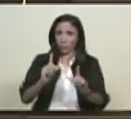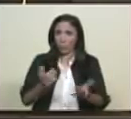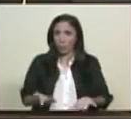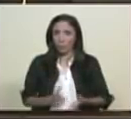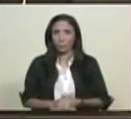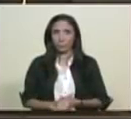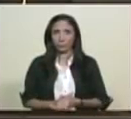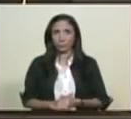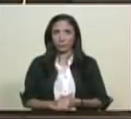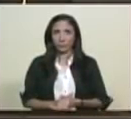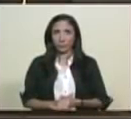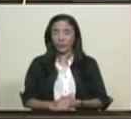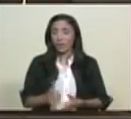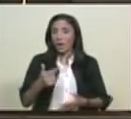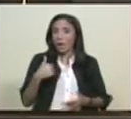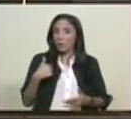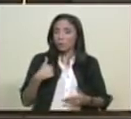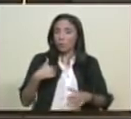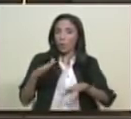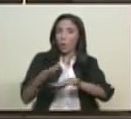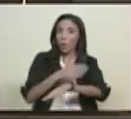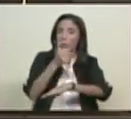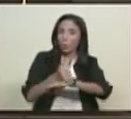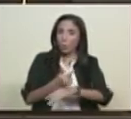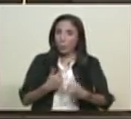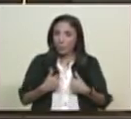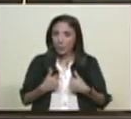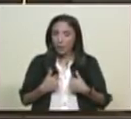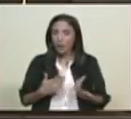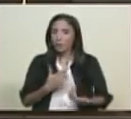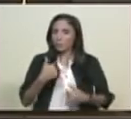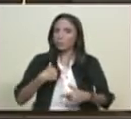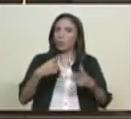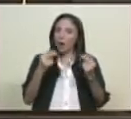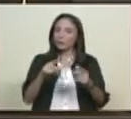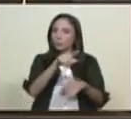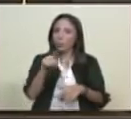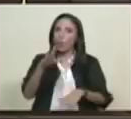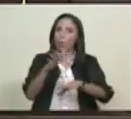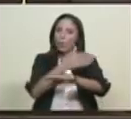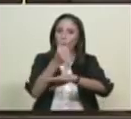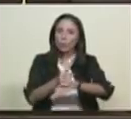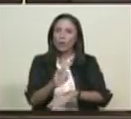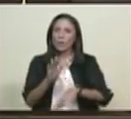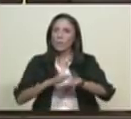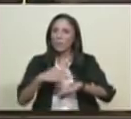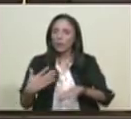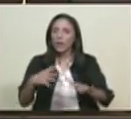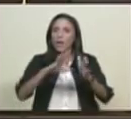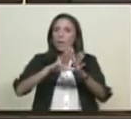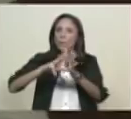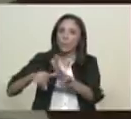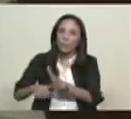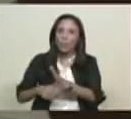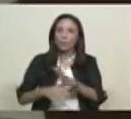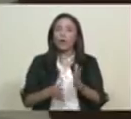Y porque soy disidente me están juzgando por bandido, por traidor, por corrupto. Por eso es que los enjuician.